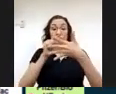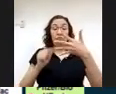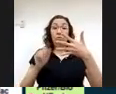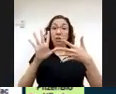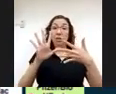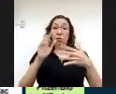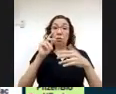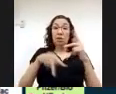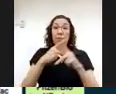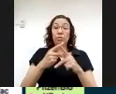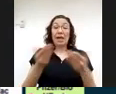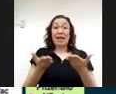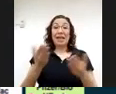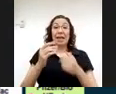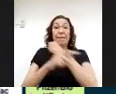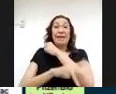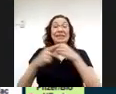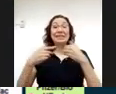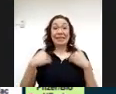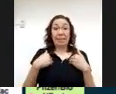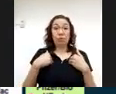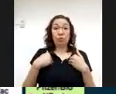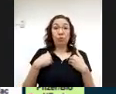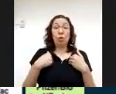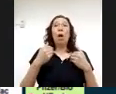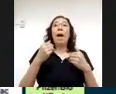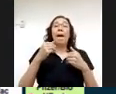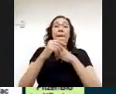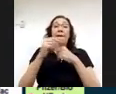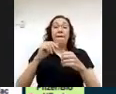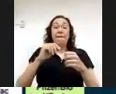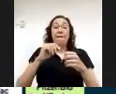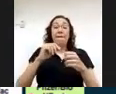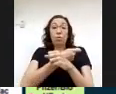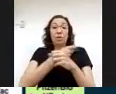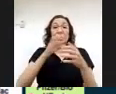en el país tenemos vacunas de vectores virales,